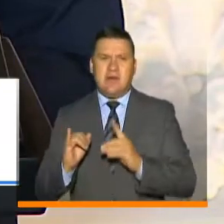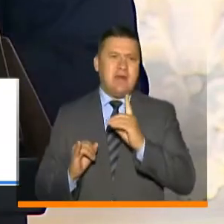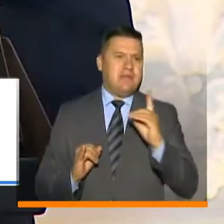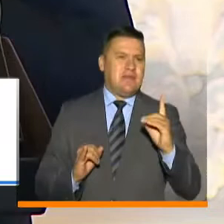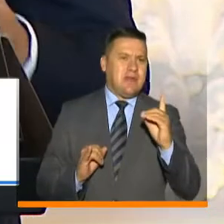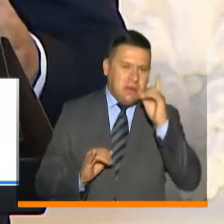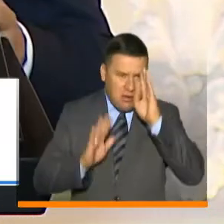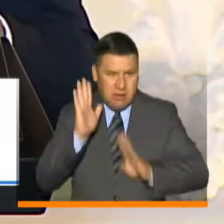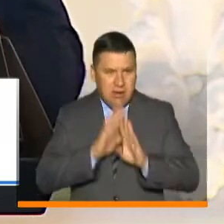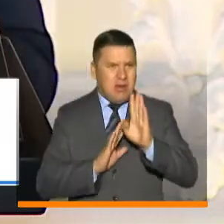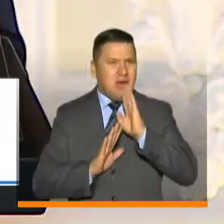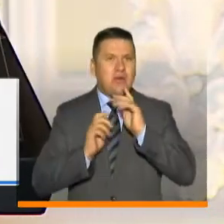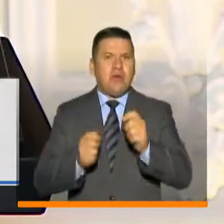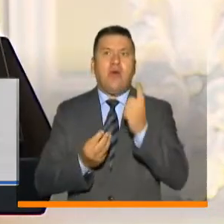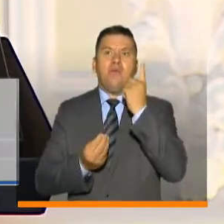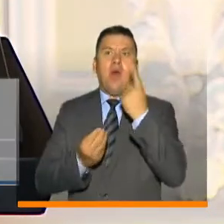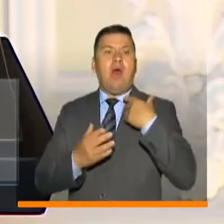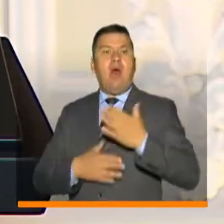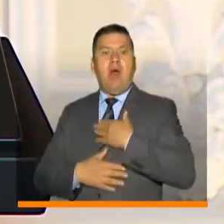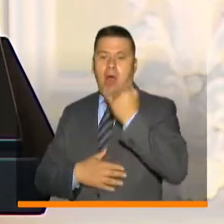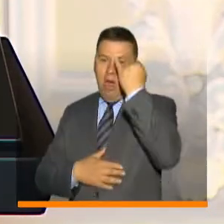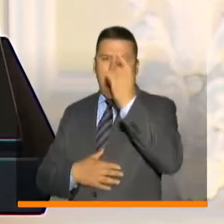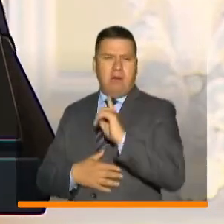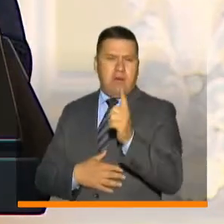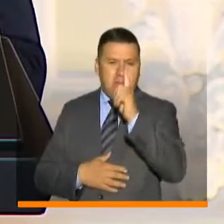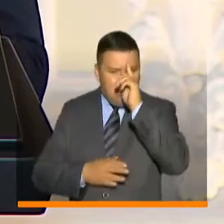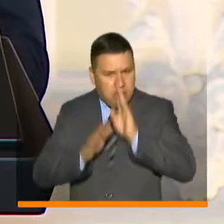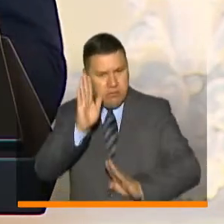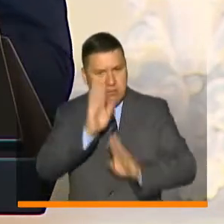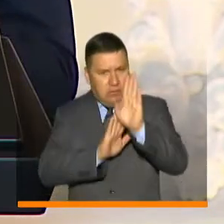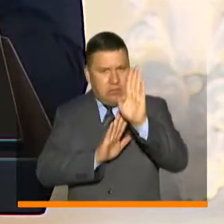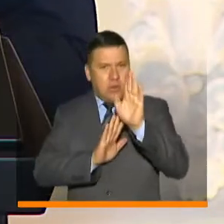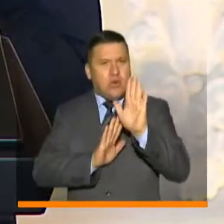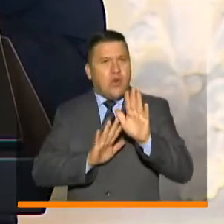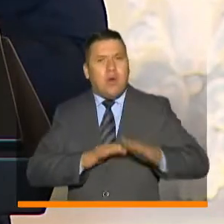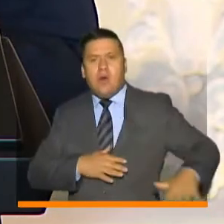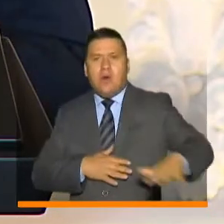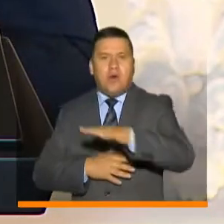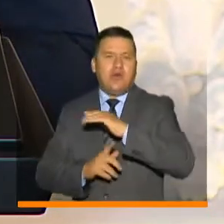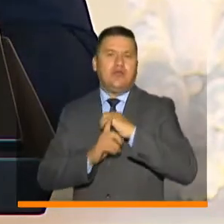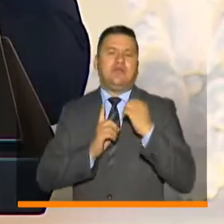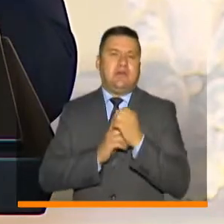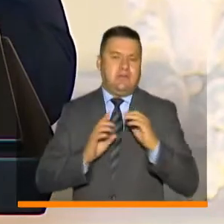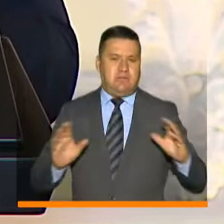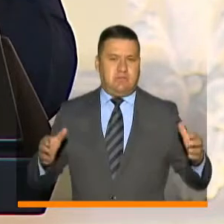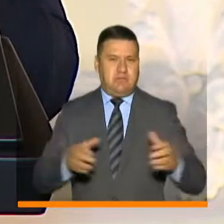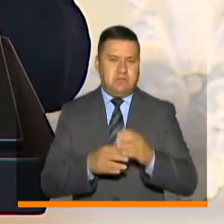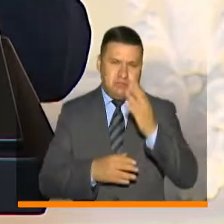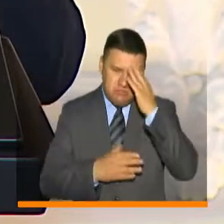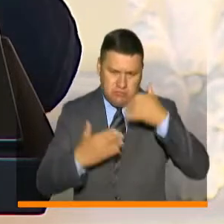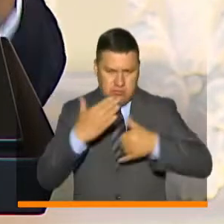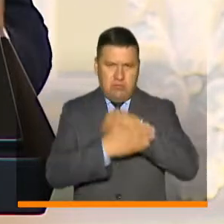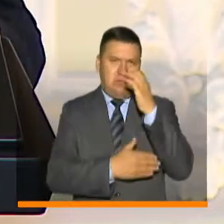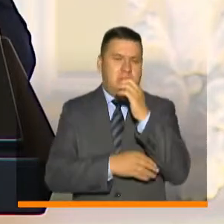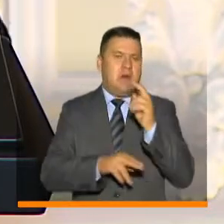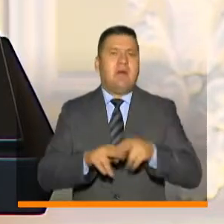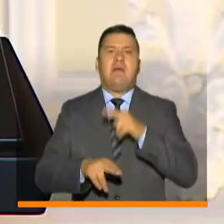derecha, ni le pertenece a ningún partido. El emprendimiento es sentido común y mucho más cuando este es un país